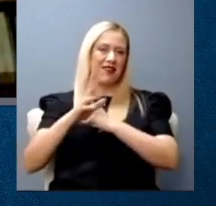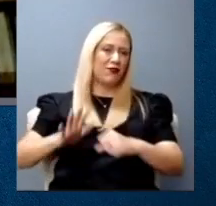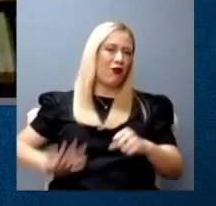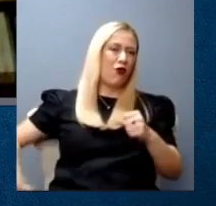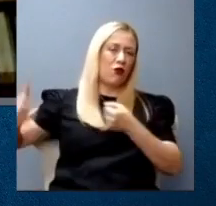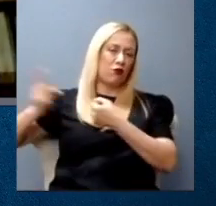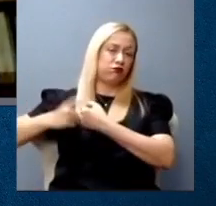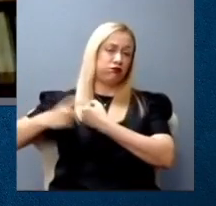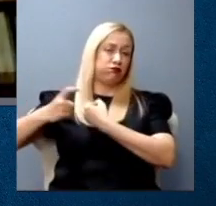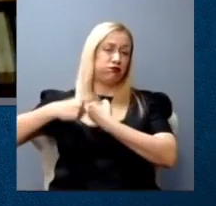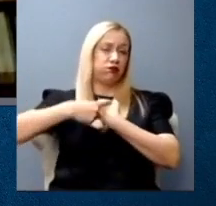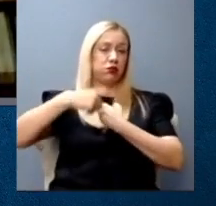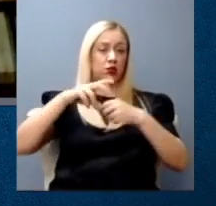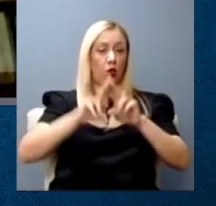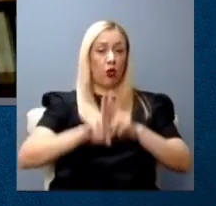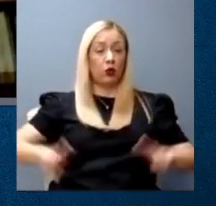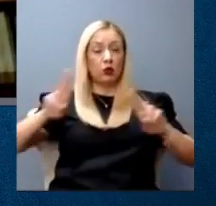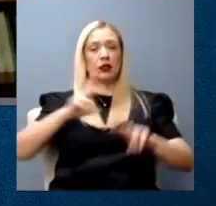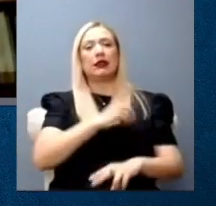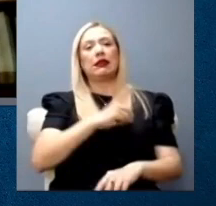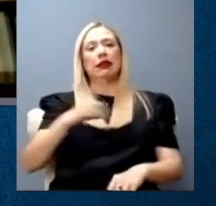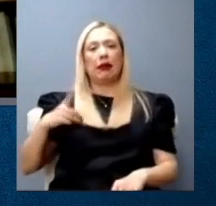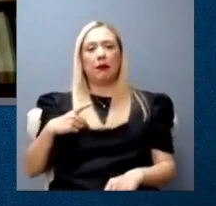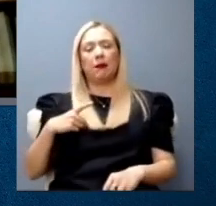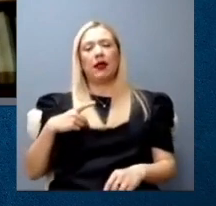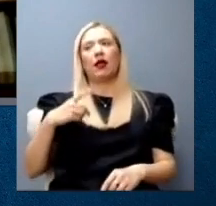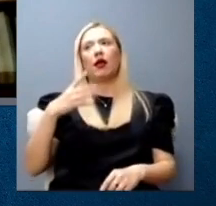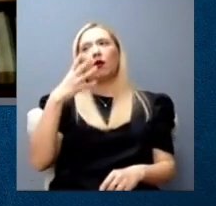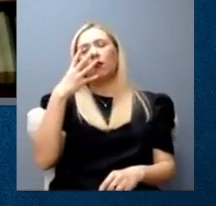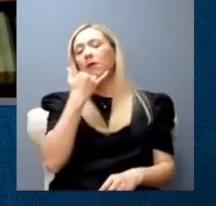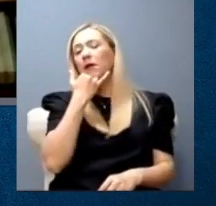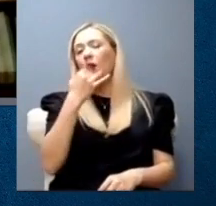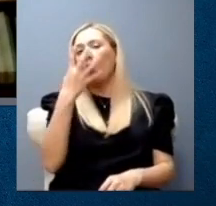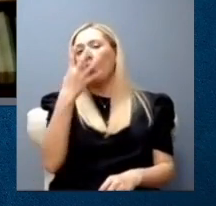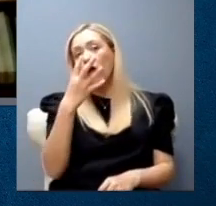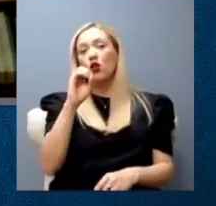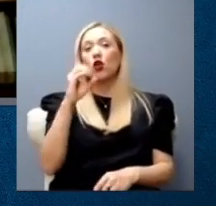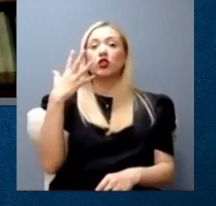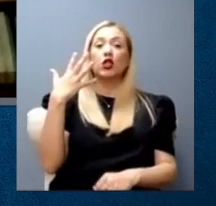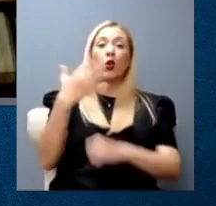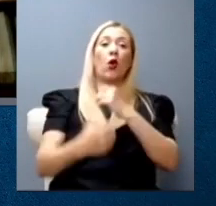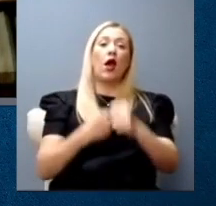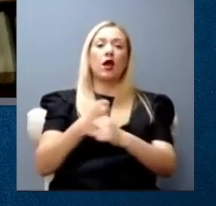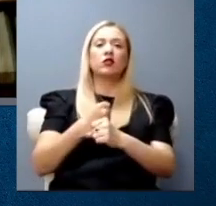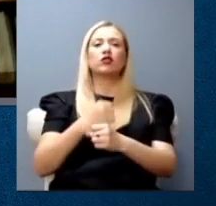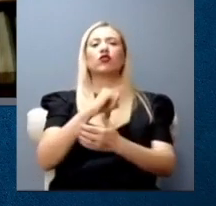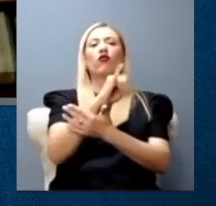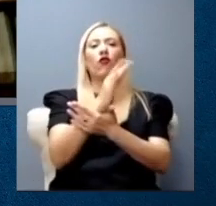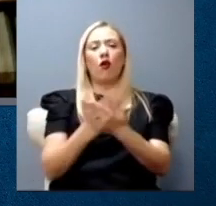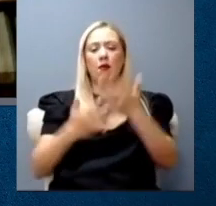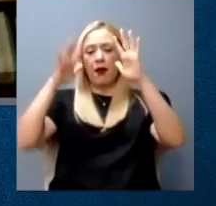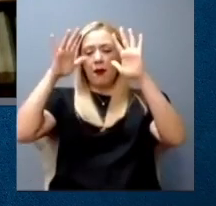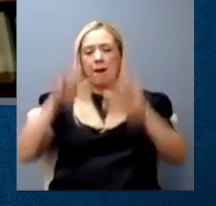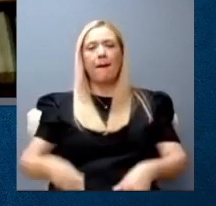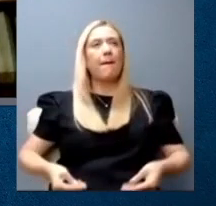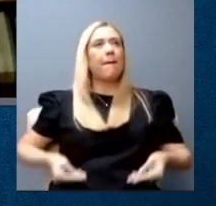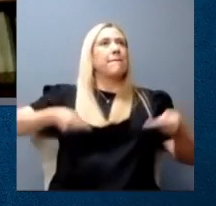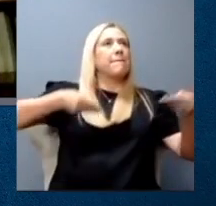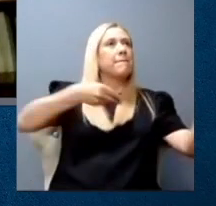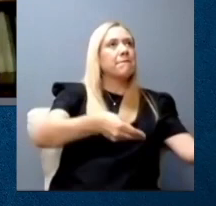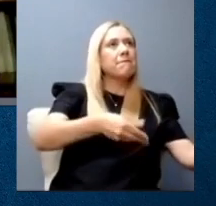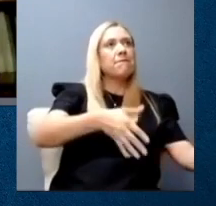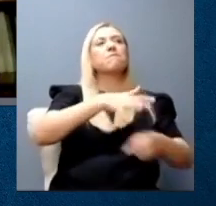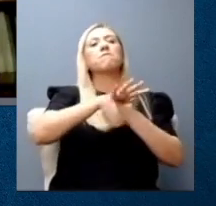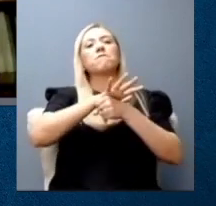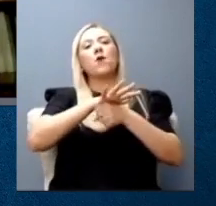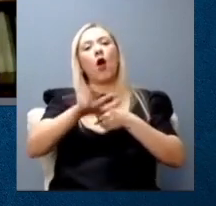estados partes en los tratados periódicamente cada 4 o 5 años informan al comité correspondiente sobre cuáles han sido